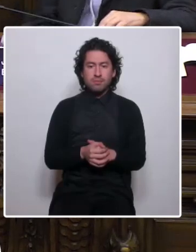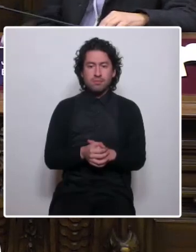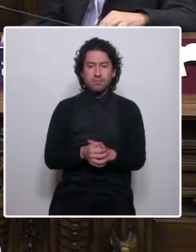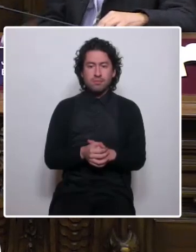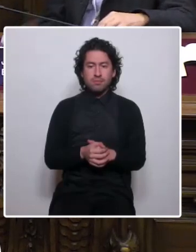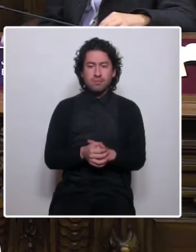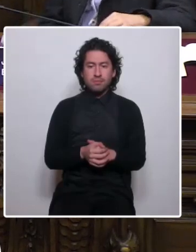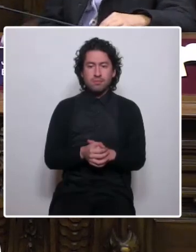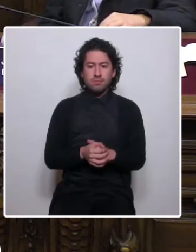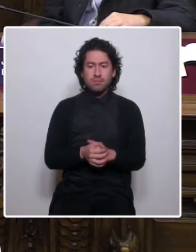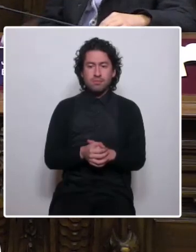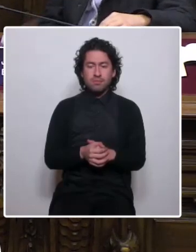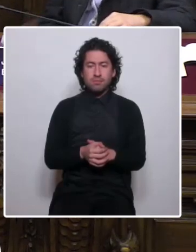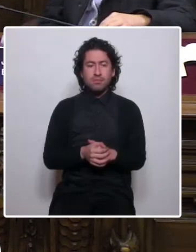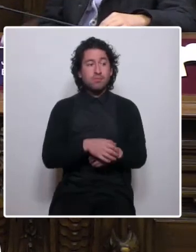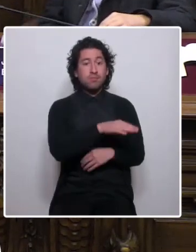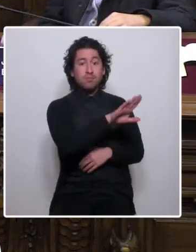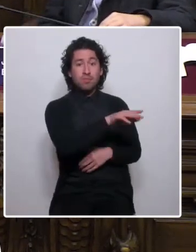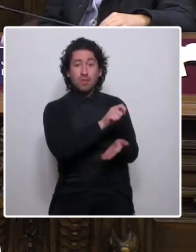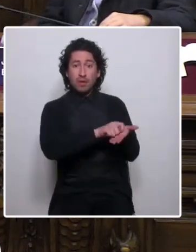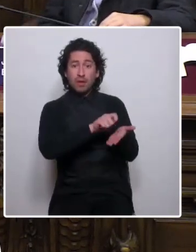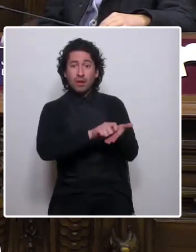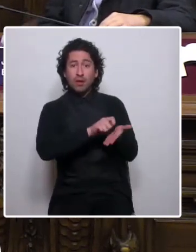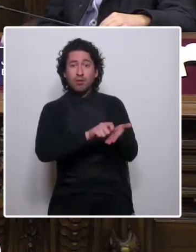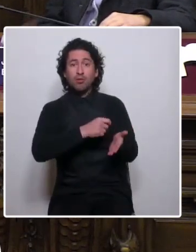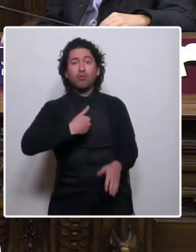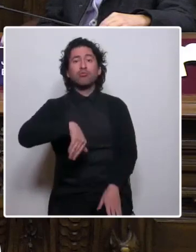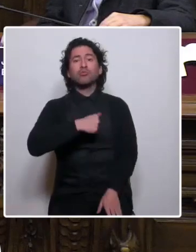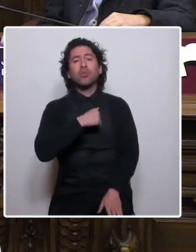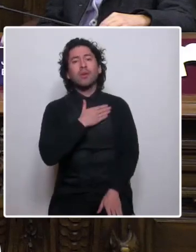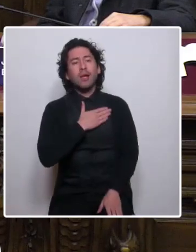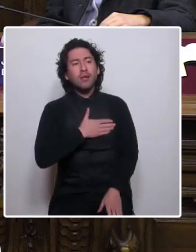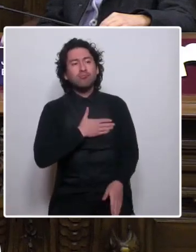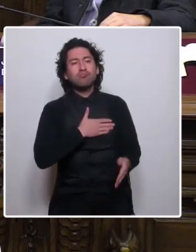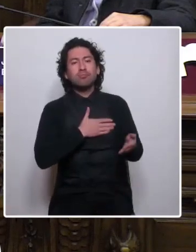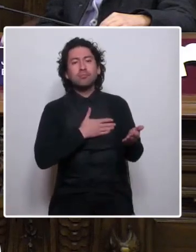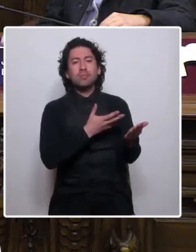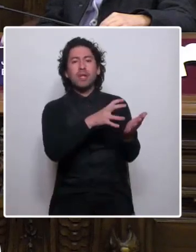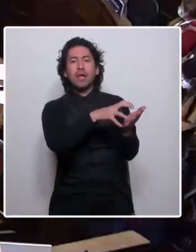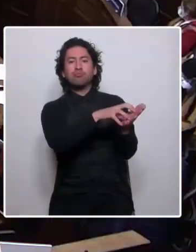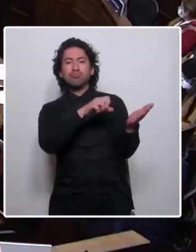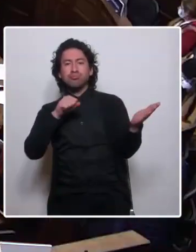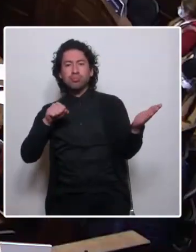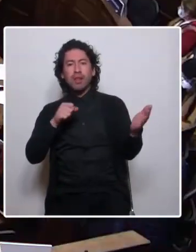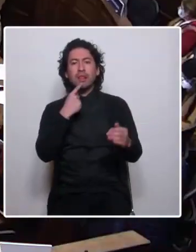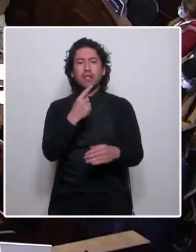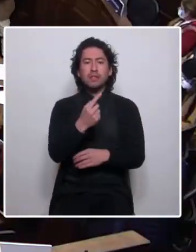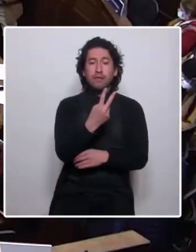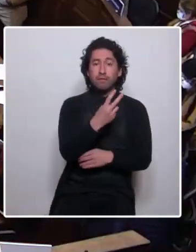Señor secretario, nosotros quisiéramos retirar la de modifica de 30 a 20 días corridos.